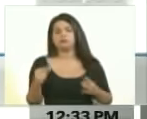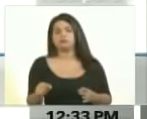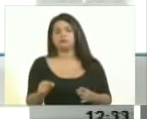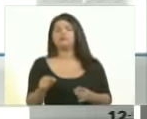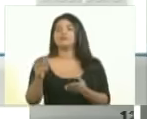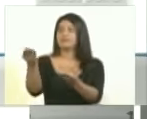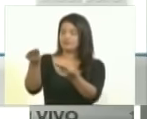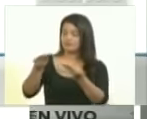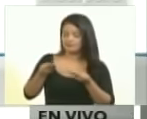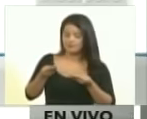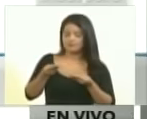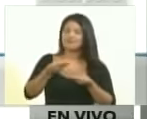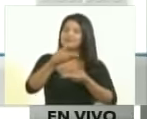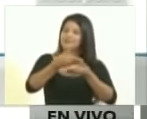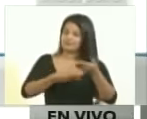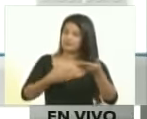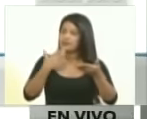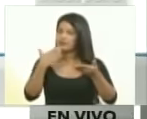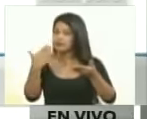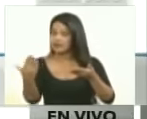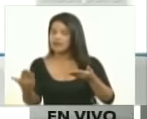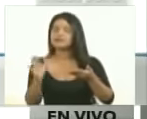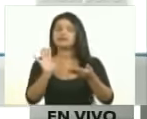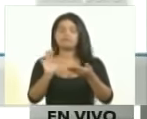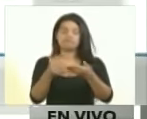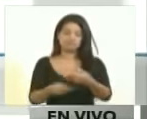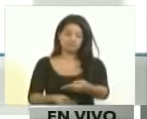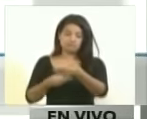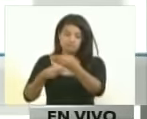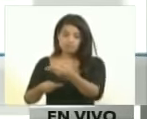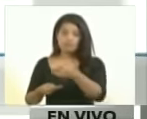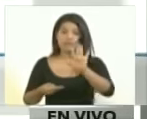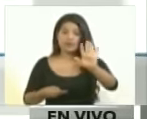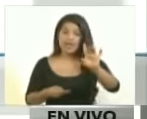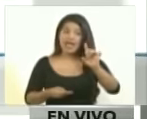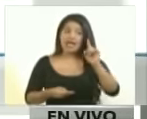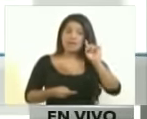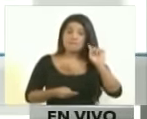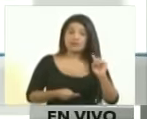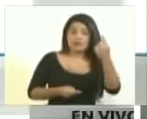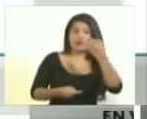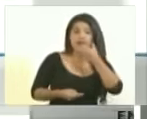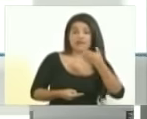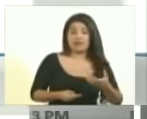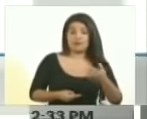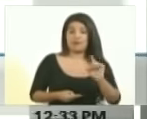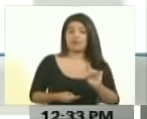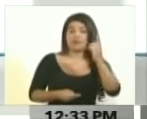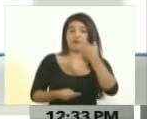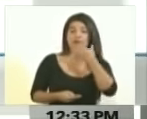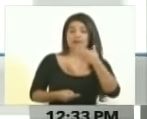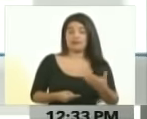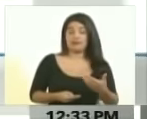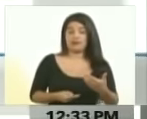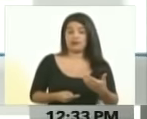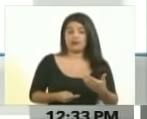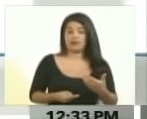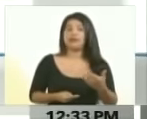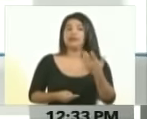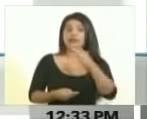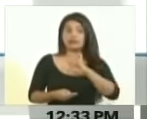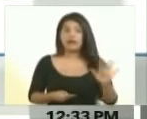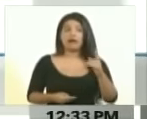Curiosamente, el día primero de diciembre, esta Secretaría envía